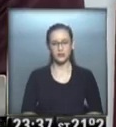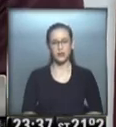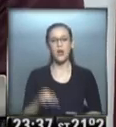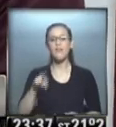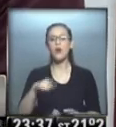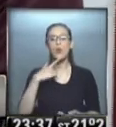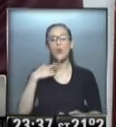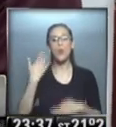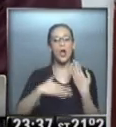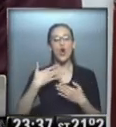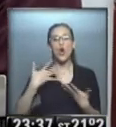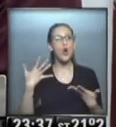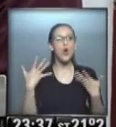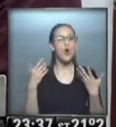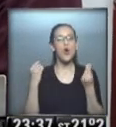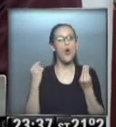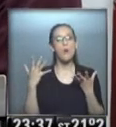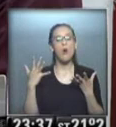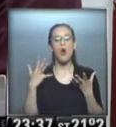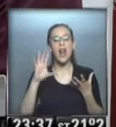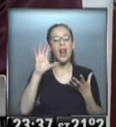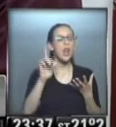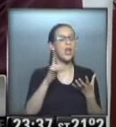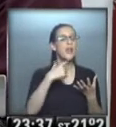o nada de River. ¿Vos crees que para Lanús es igual?